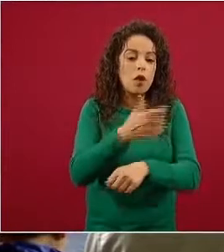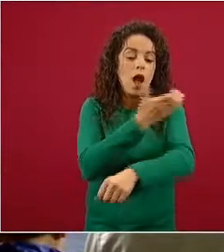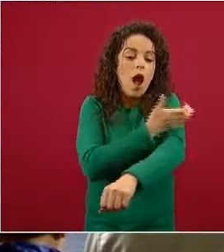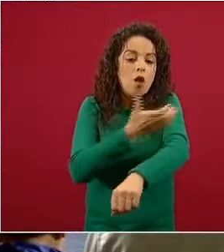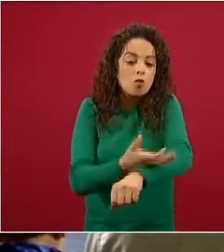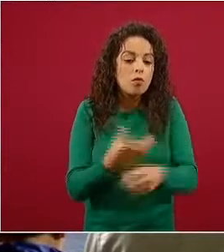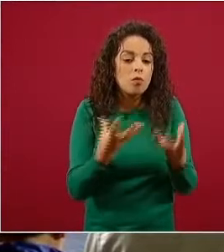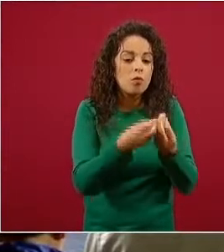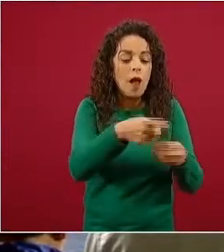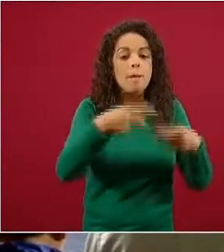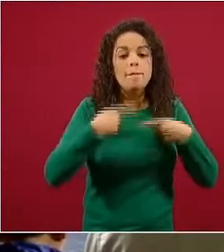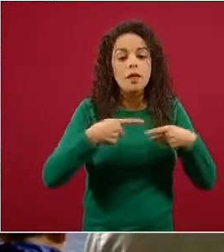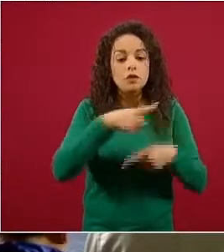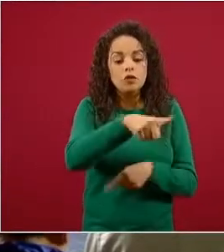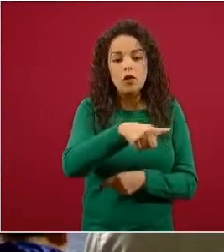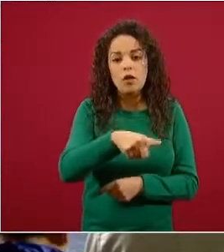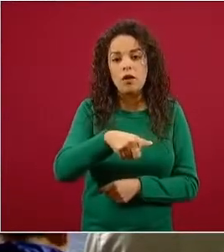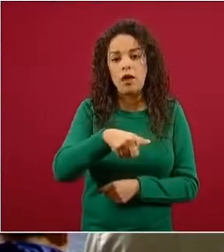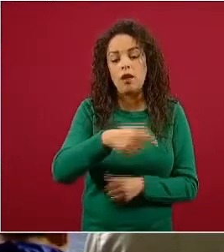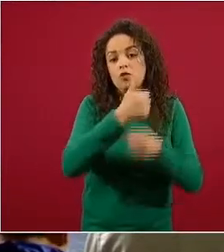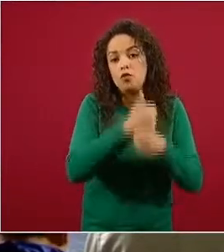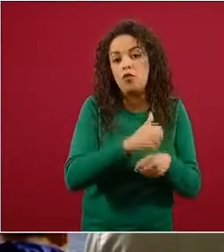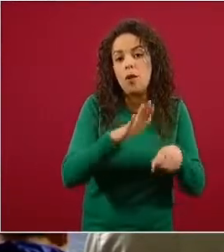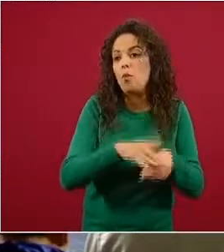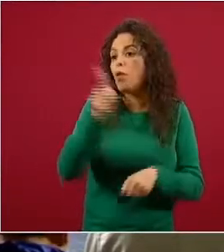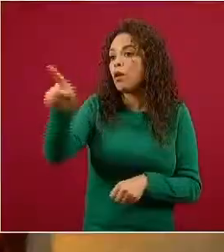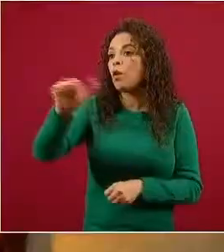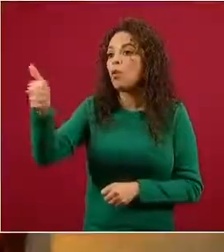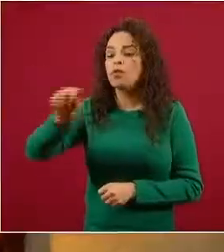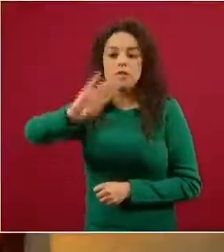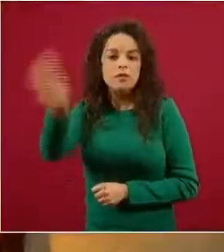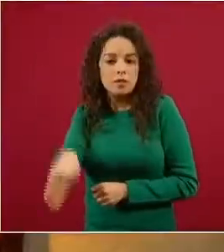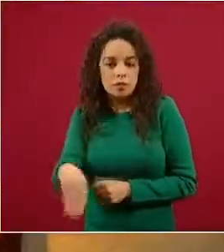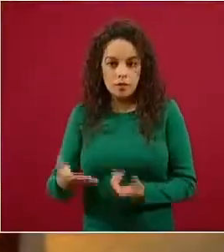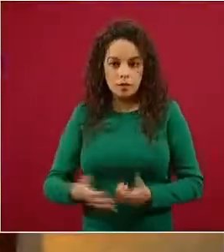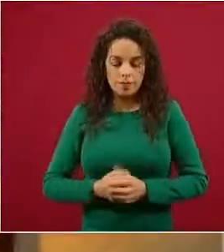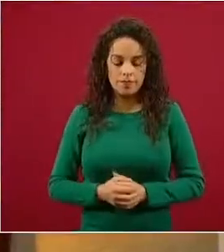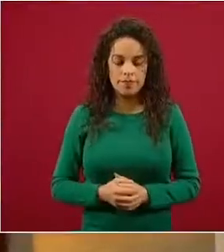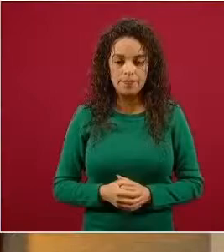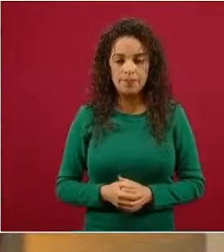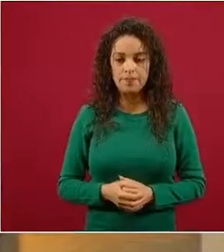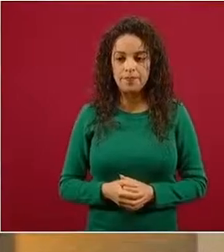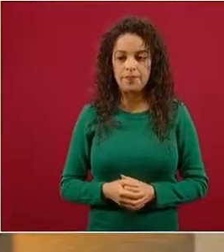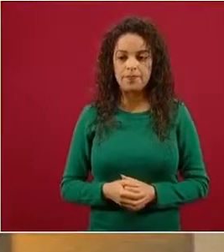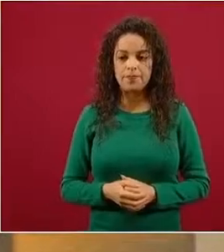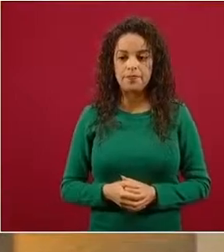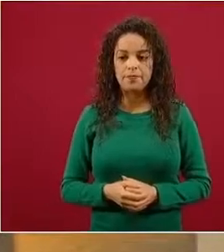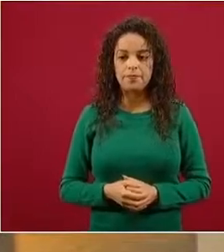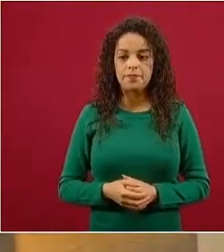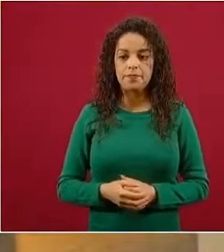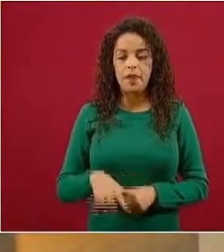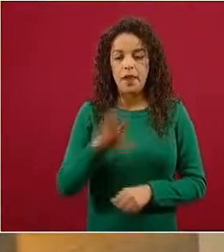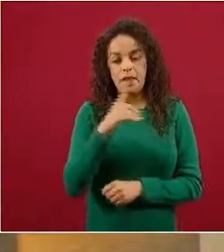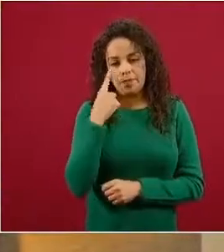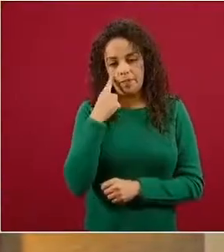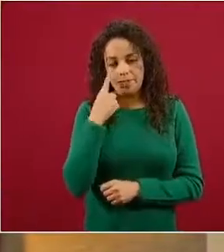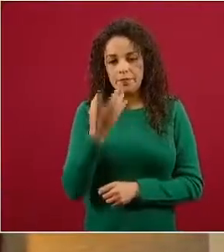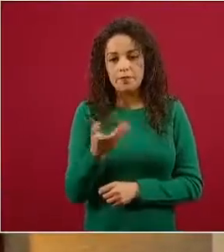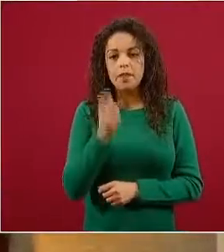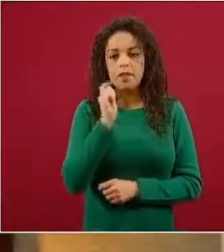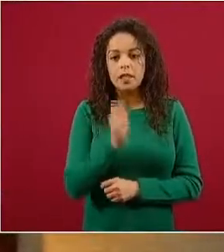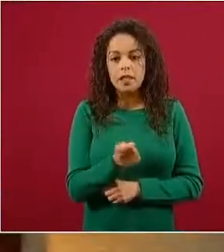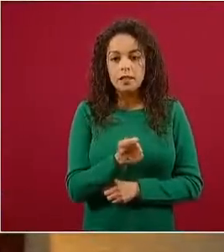va a haber alguna modificación, o estamos viendo modificaciones en el proceso de duelo debido a esta